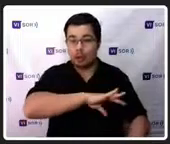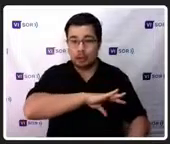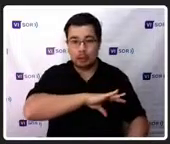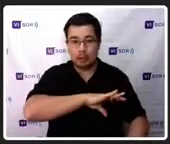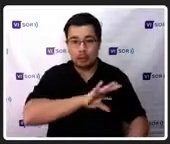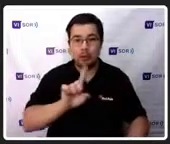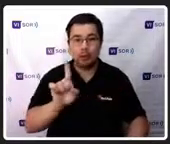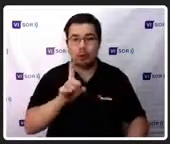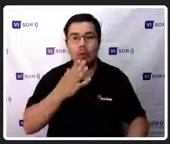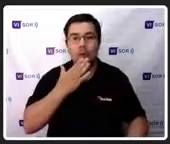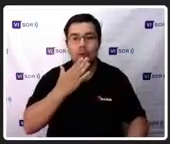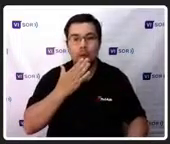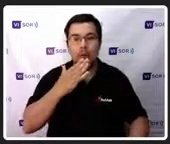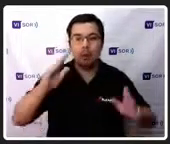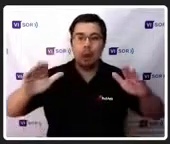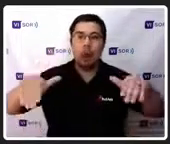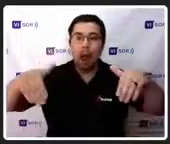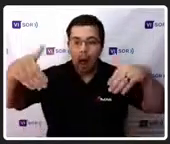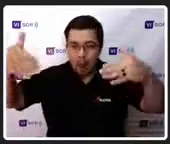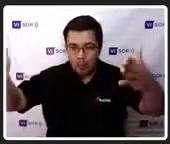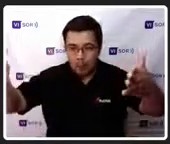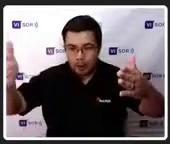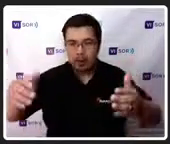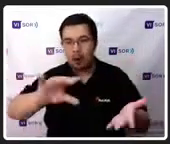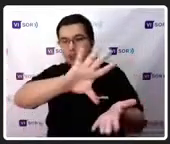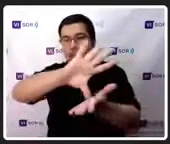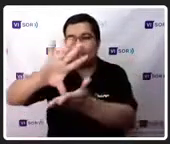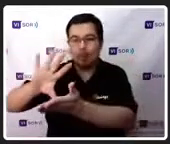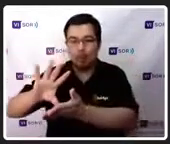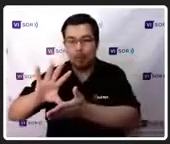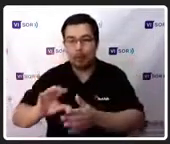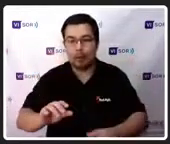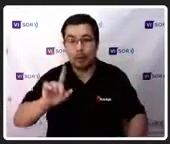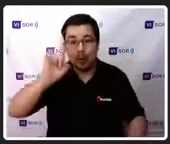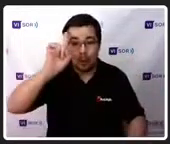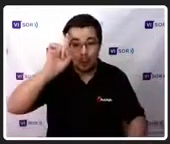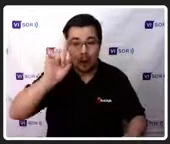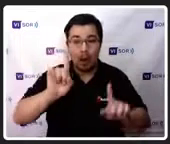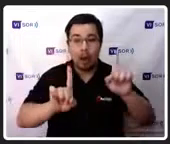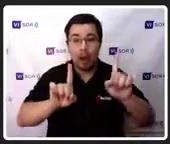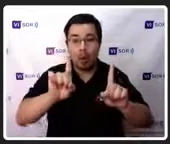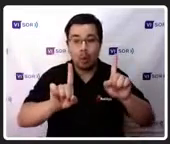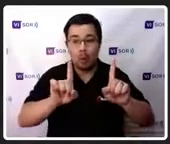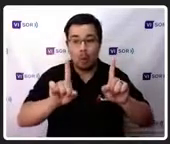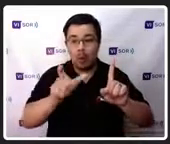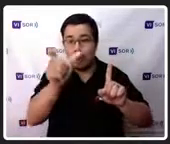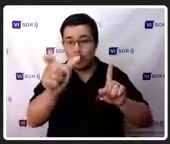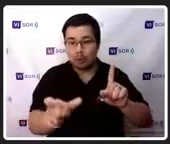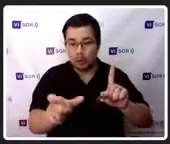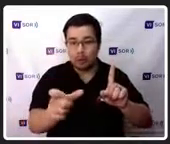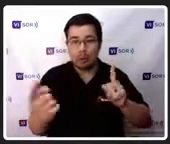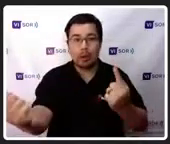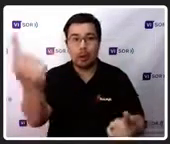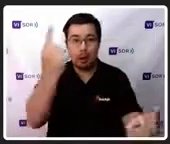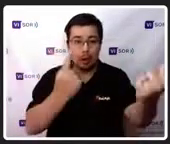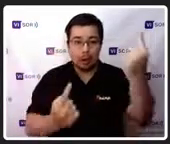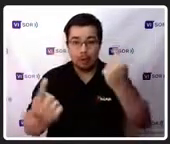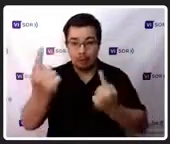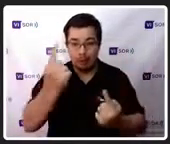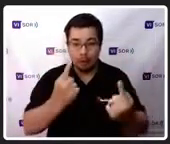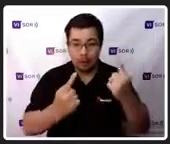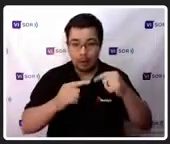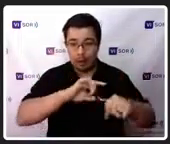turistas que vienen a Chile, pero hay turistas chilenos que van fuera de Chile, ¿no es cierto? Hay dos mundos, el inbound y el outbound en la industria del